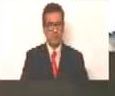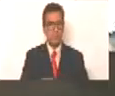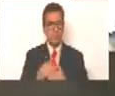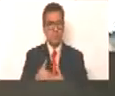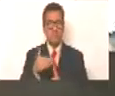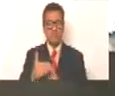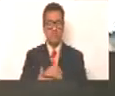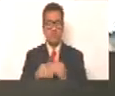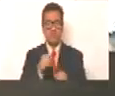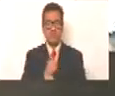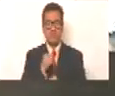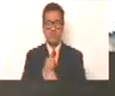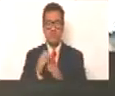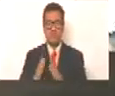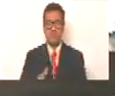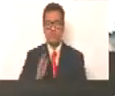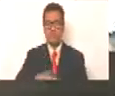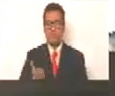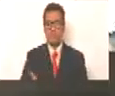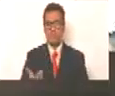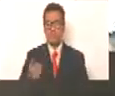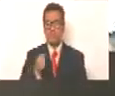trabajadoras, porque trabajadoras somos todas.